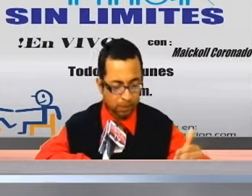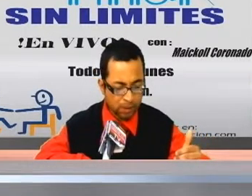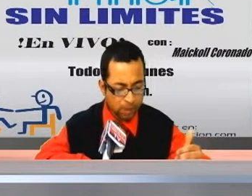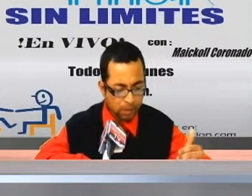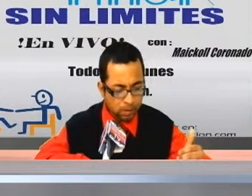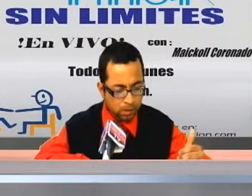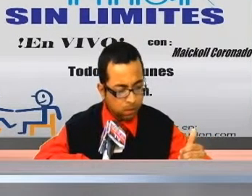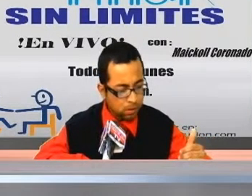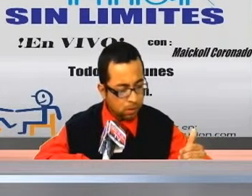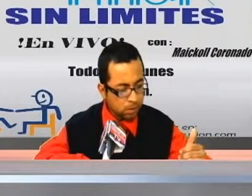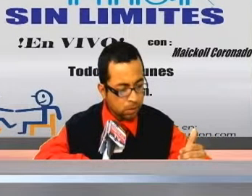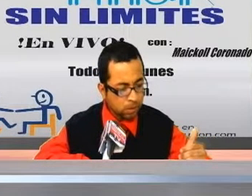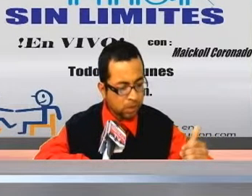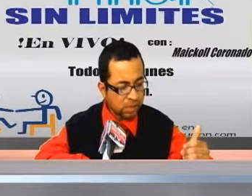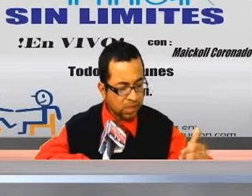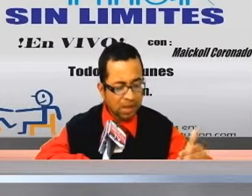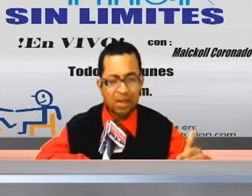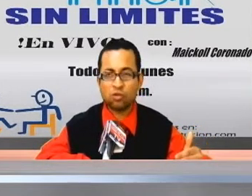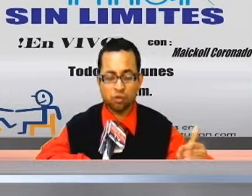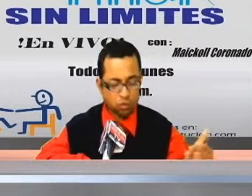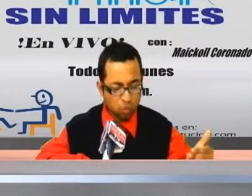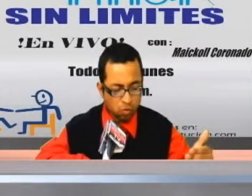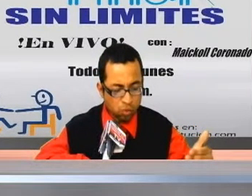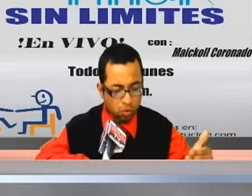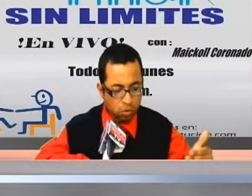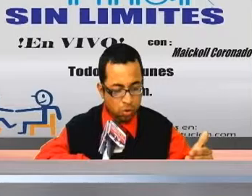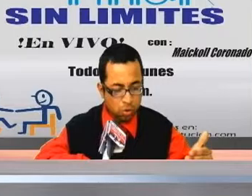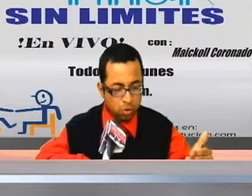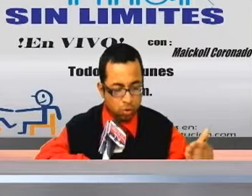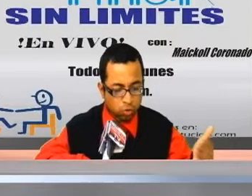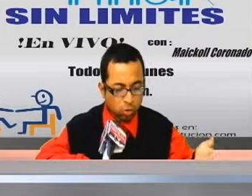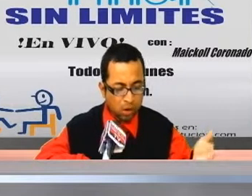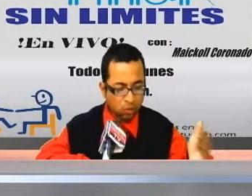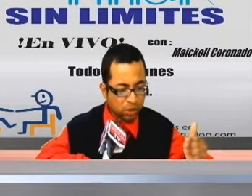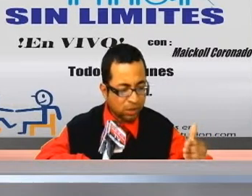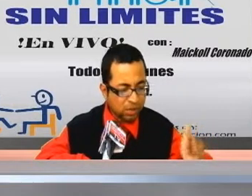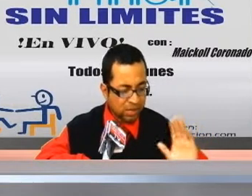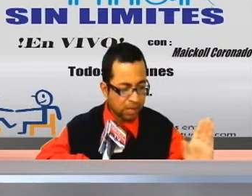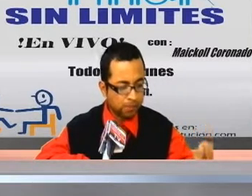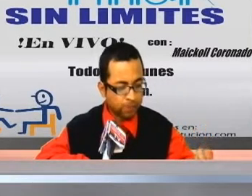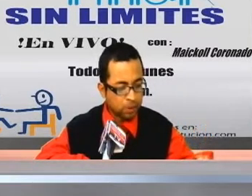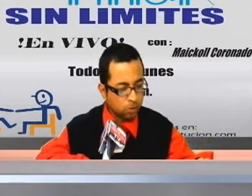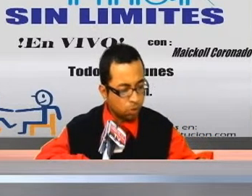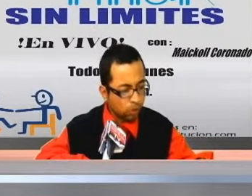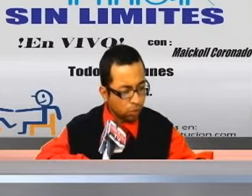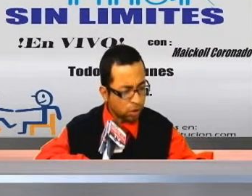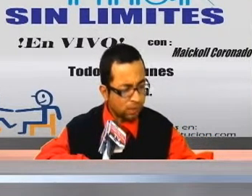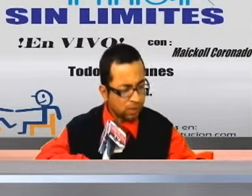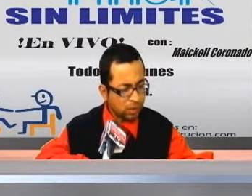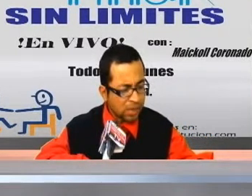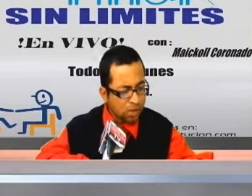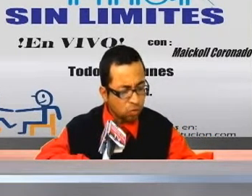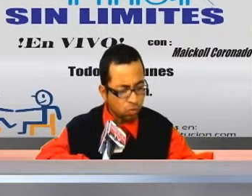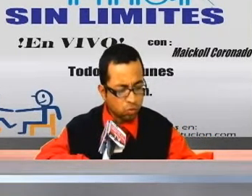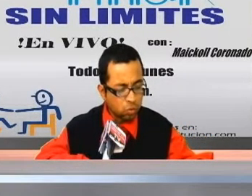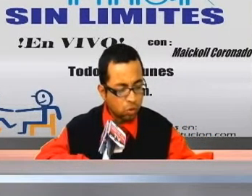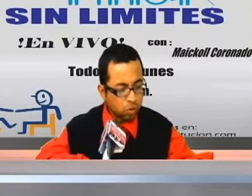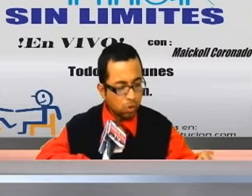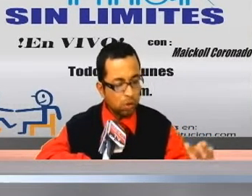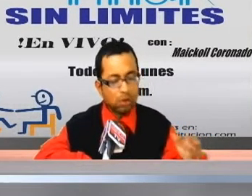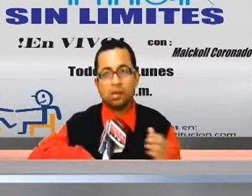con discapacidad también, que integran la asociación Soy Autista y Qué, donde justamente